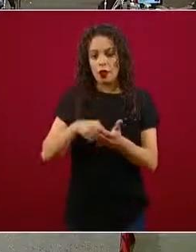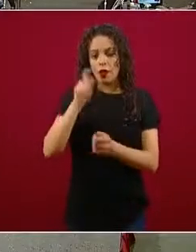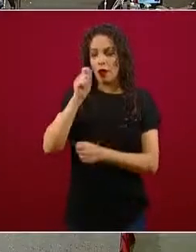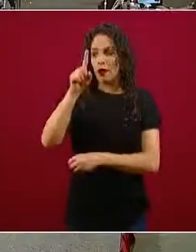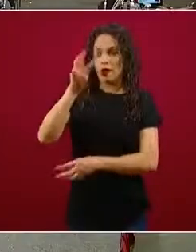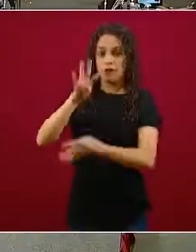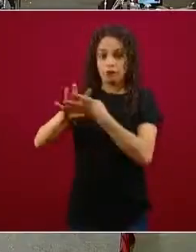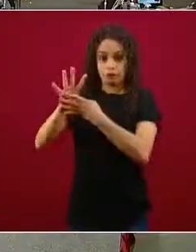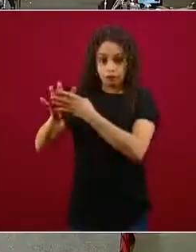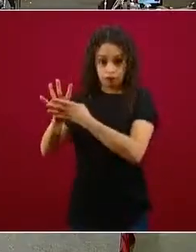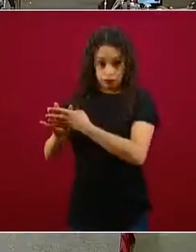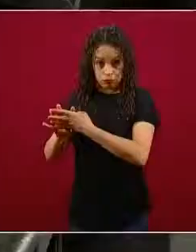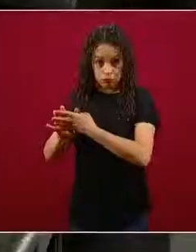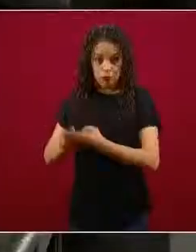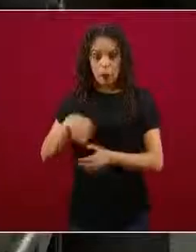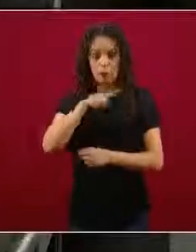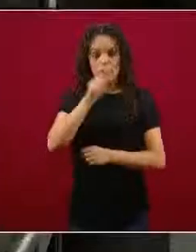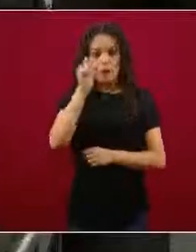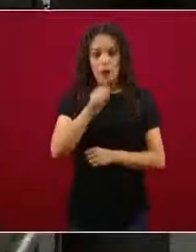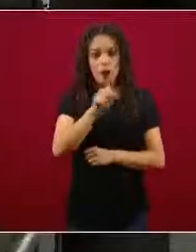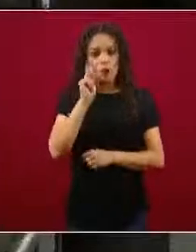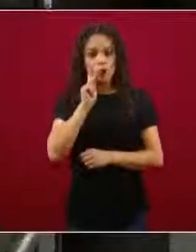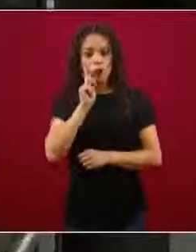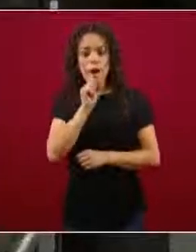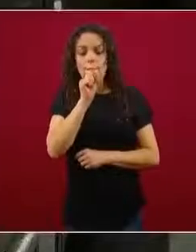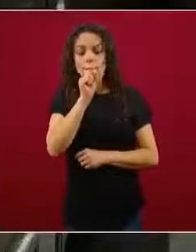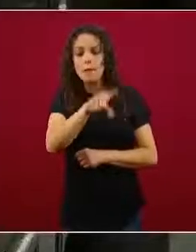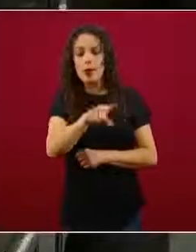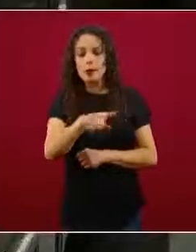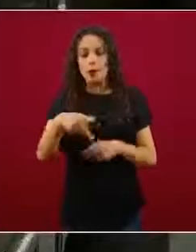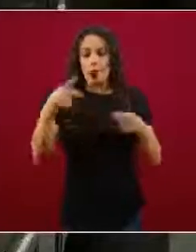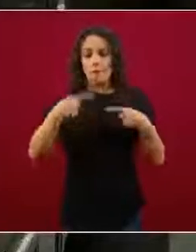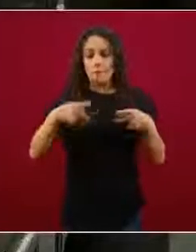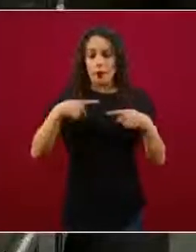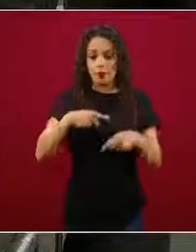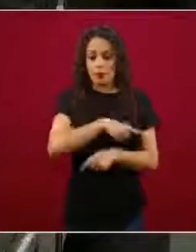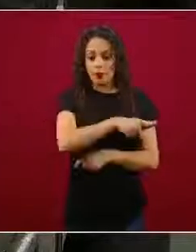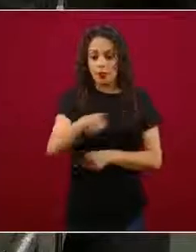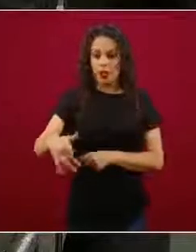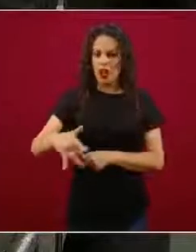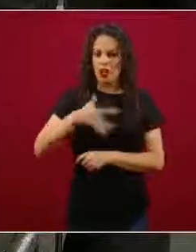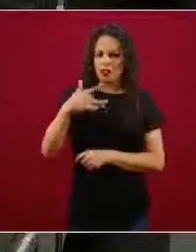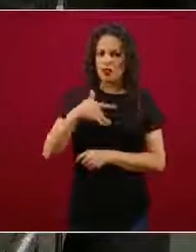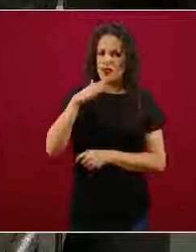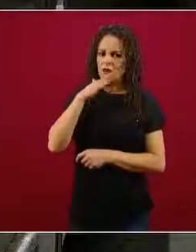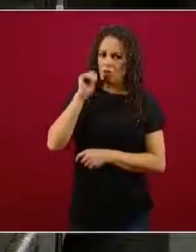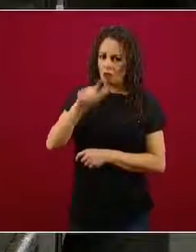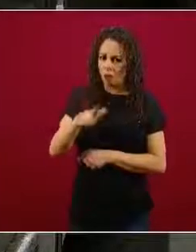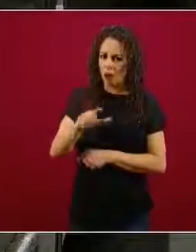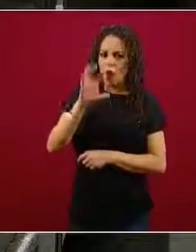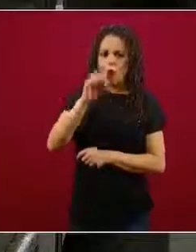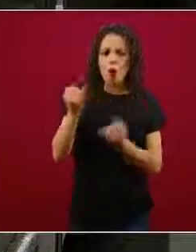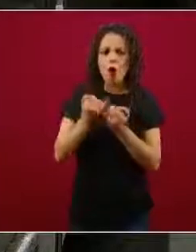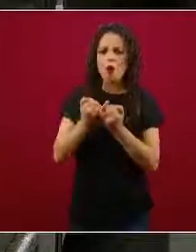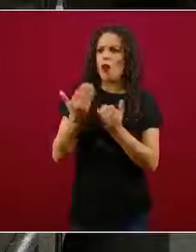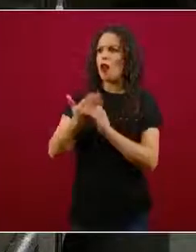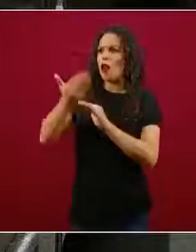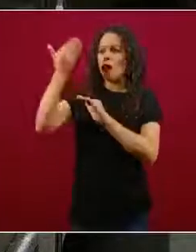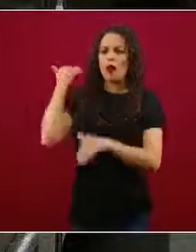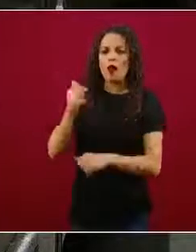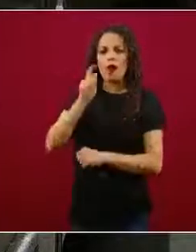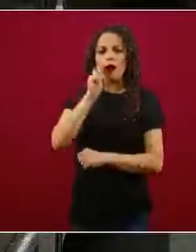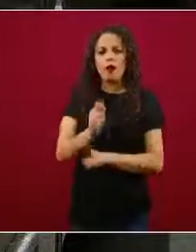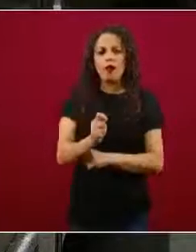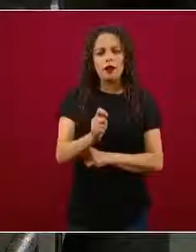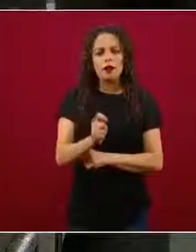¿estas pruebas se van a aplicar a la población incluso que sea asintomática o como en el modelo que teníamos antes? Corríjame si me equivoco, doctor,